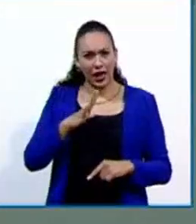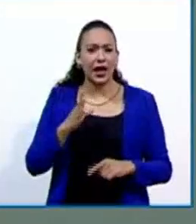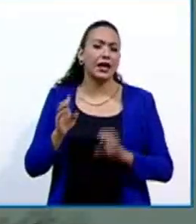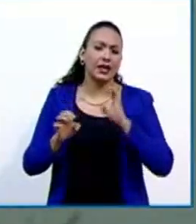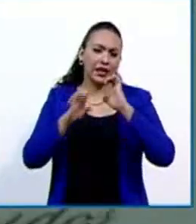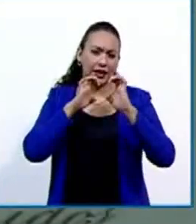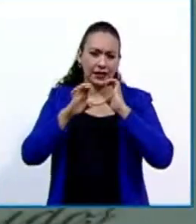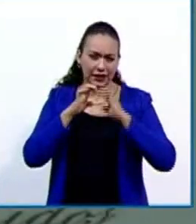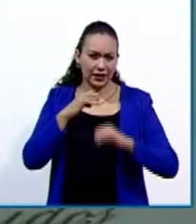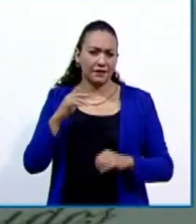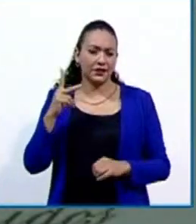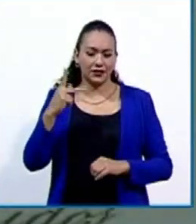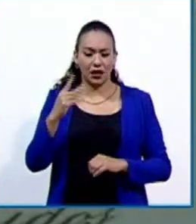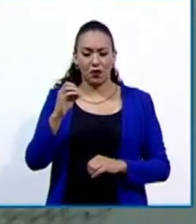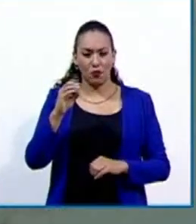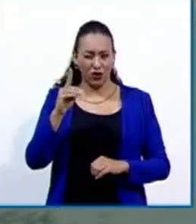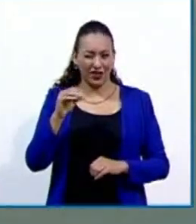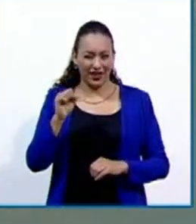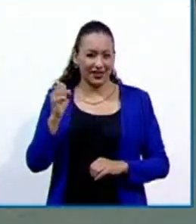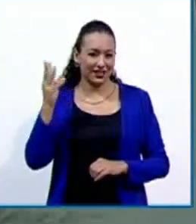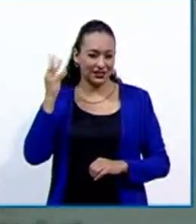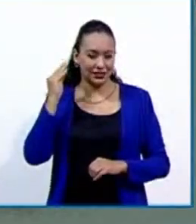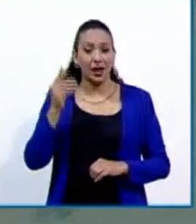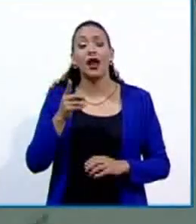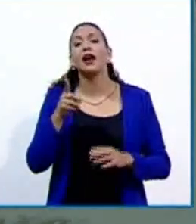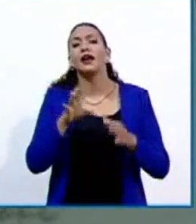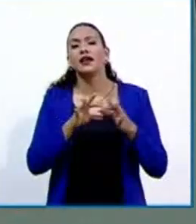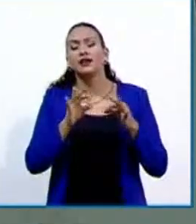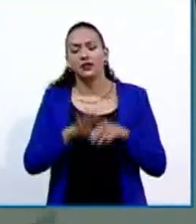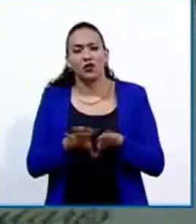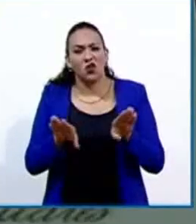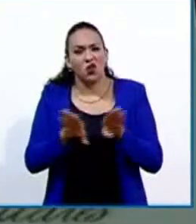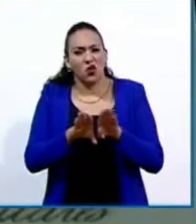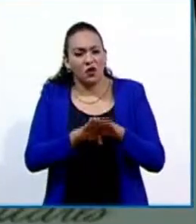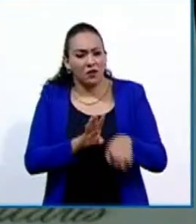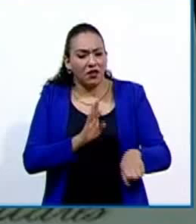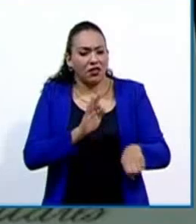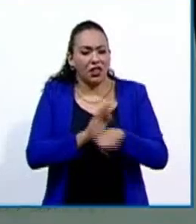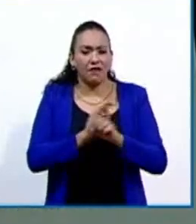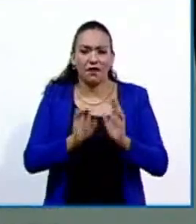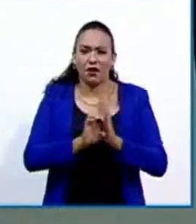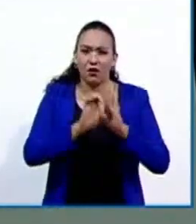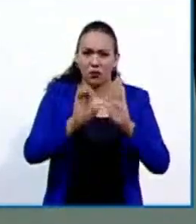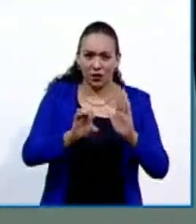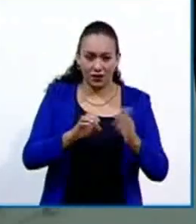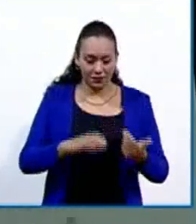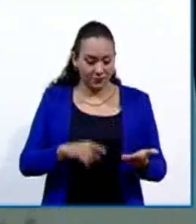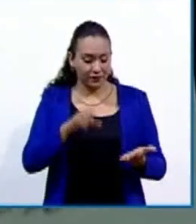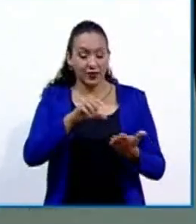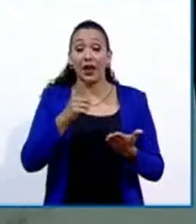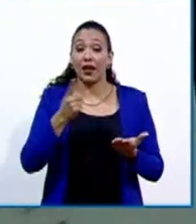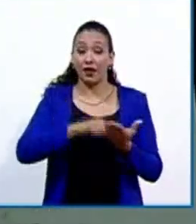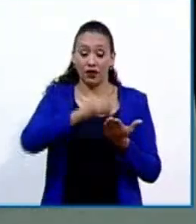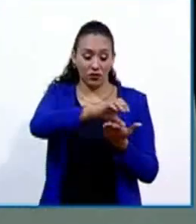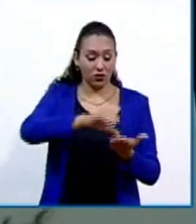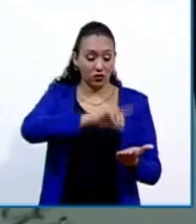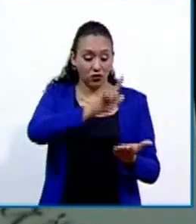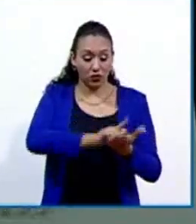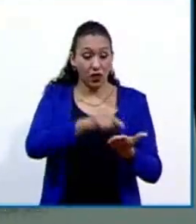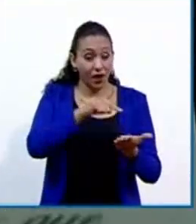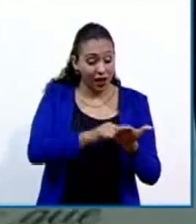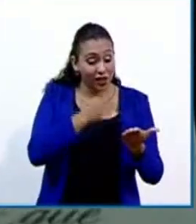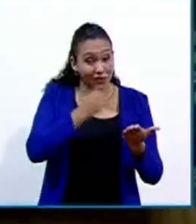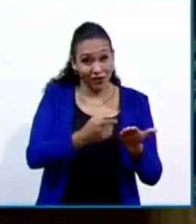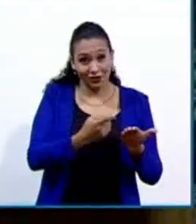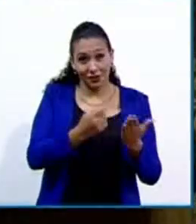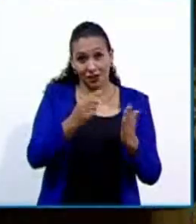fácil, señaló que estos instrumentos buscan mantener y defender el orden creado por la Constitución, pues permiten verificar la conformidad